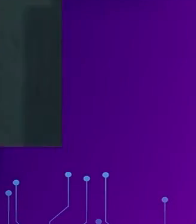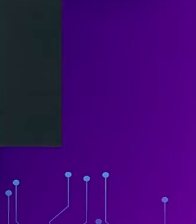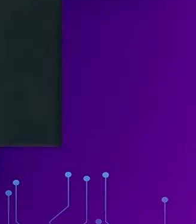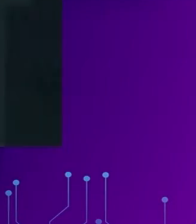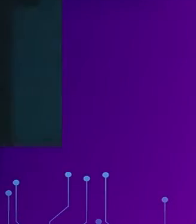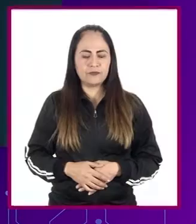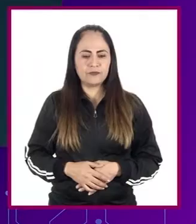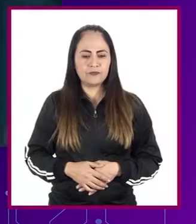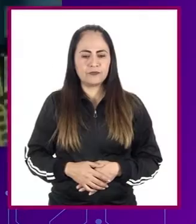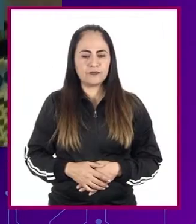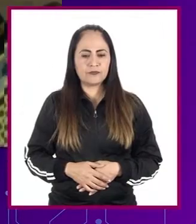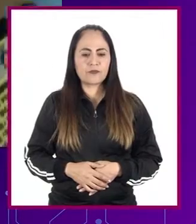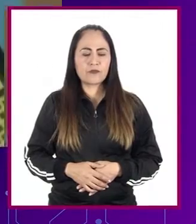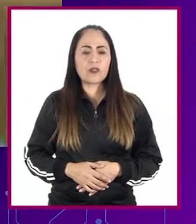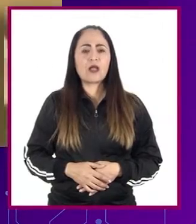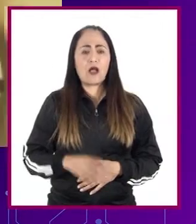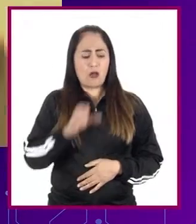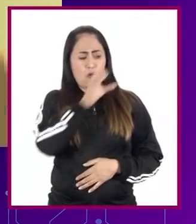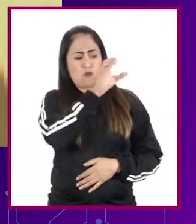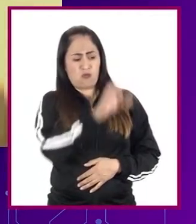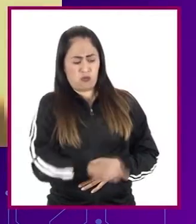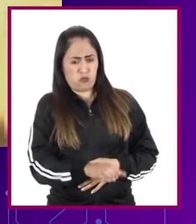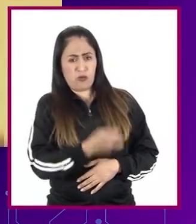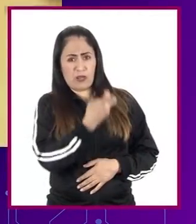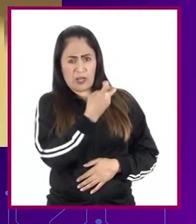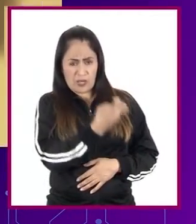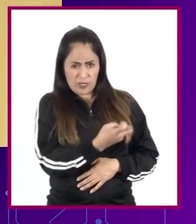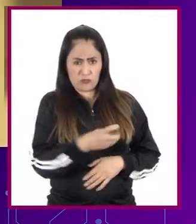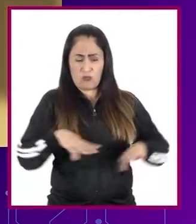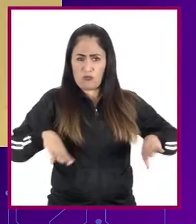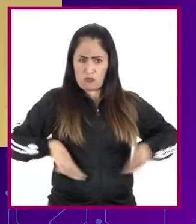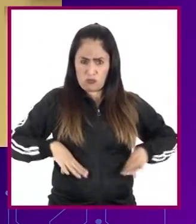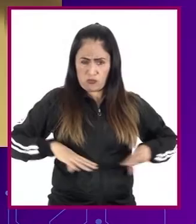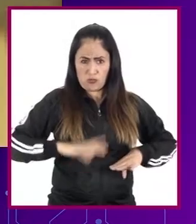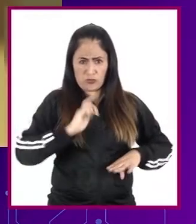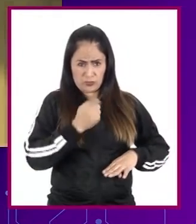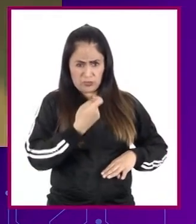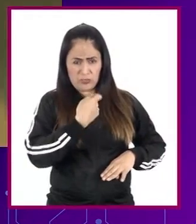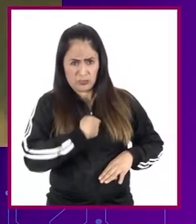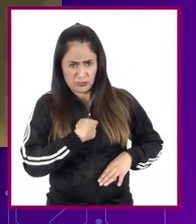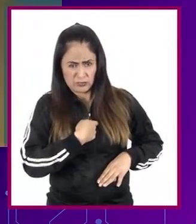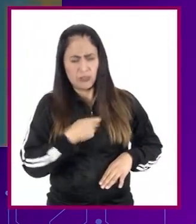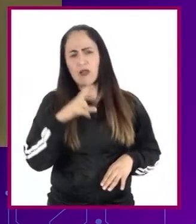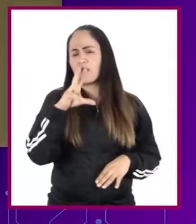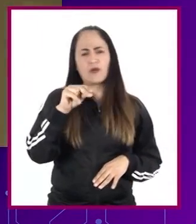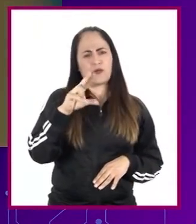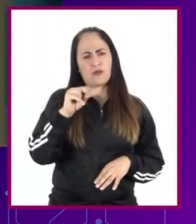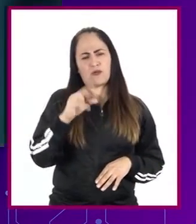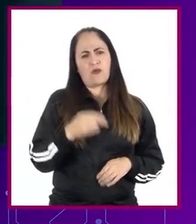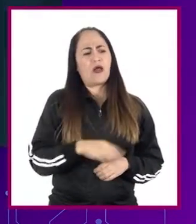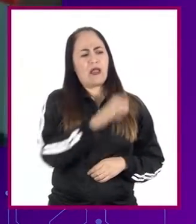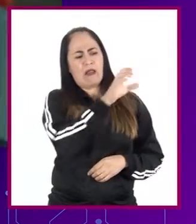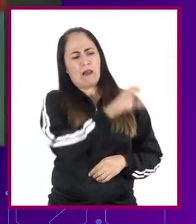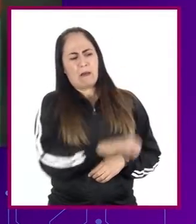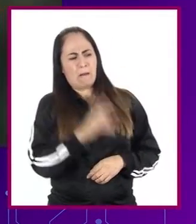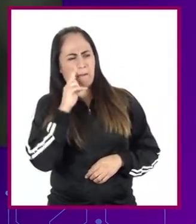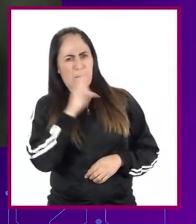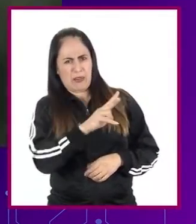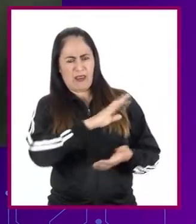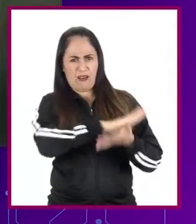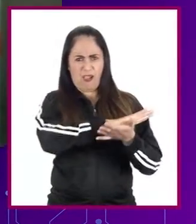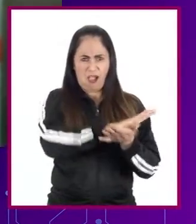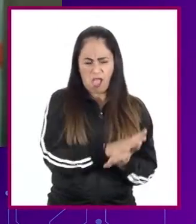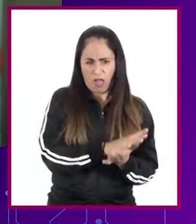Nuestra apariencia no nos define. Por eso, defendemos que las personas no sean discriminadas por cómo se ven o qué